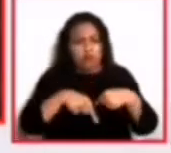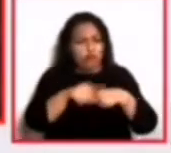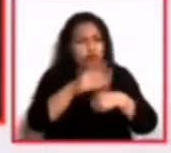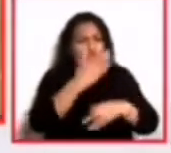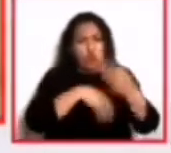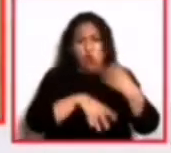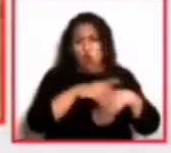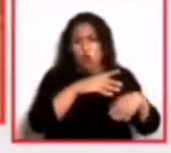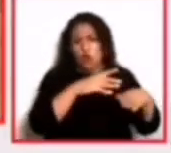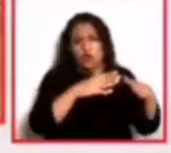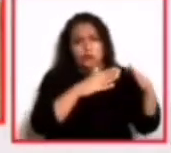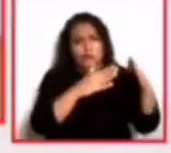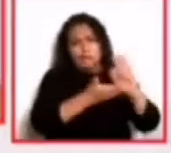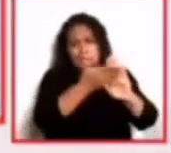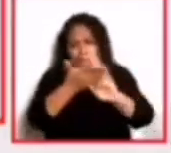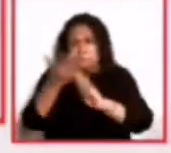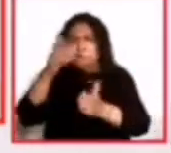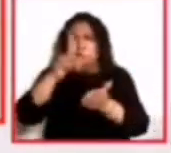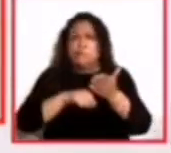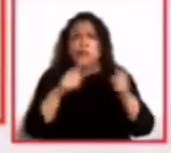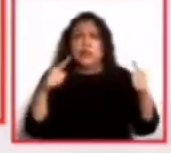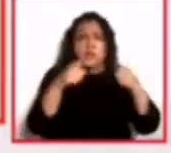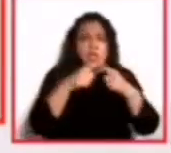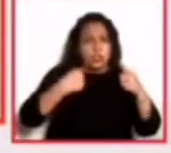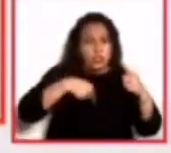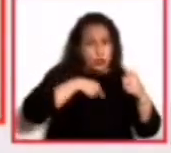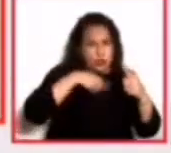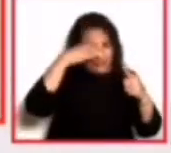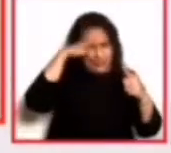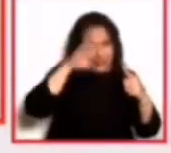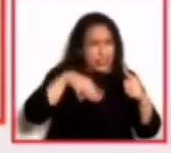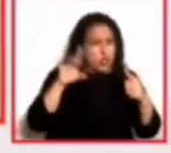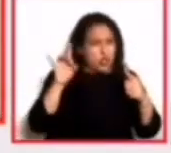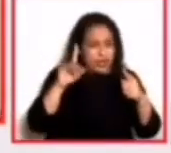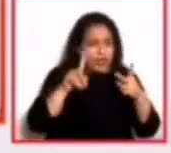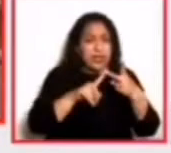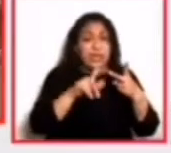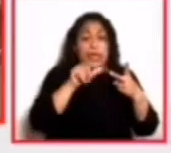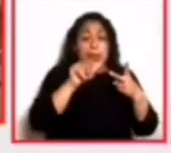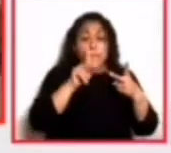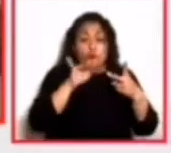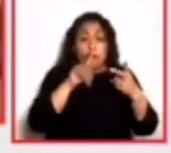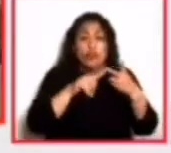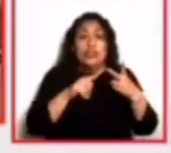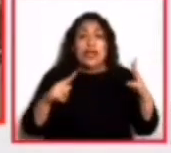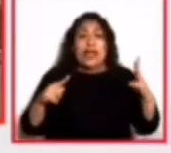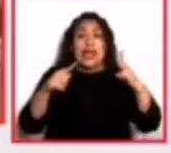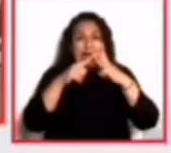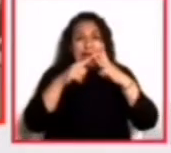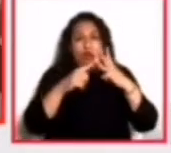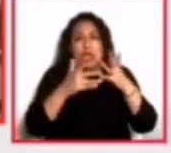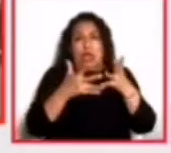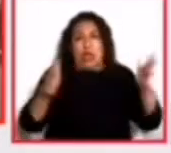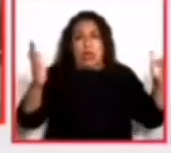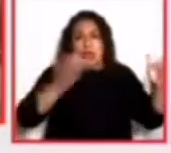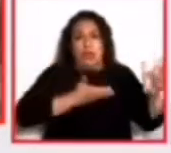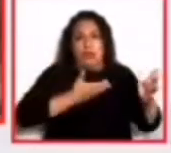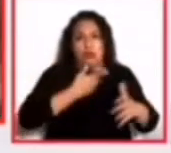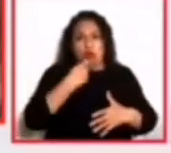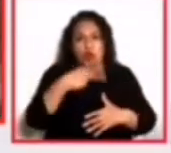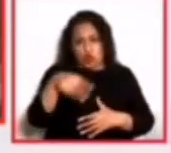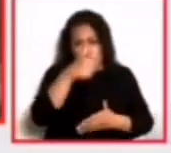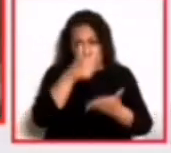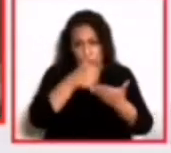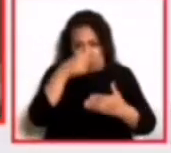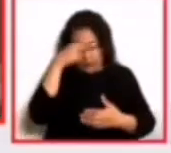entre los que se encuentran la Iglesia de Nuestra Señora de Los Ángeles, la Profesa y la Catedral Metropolitana. El INAH, lo